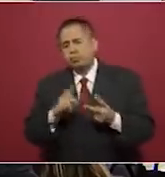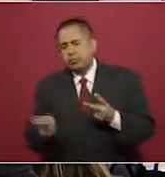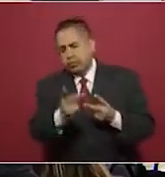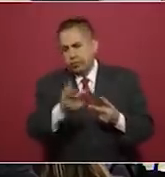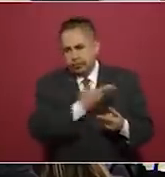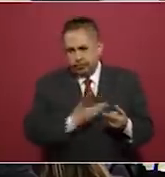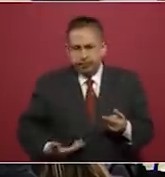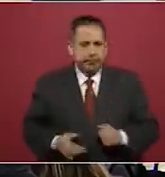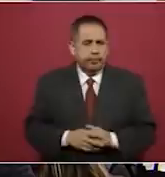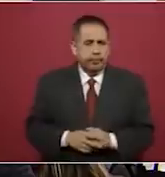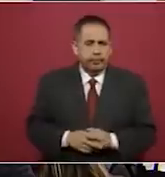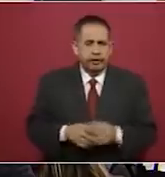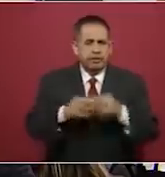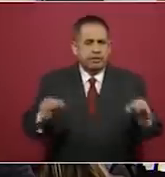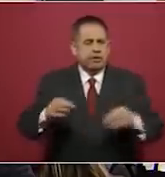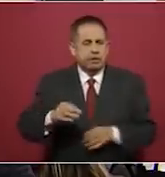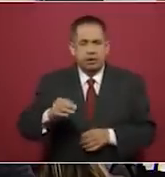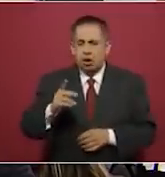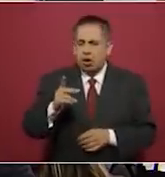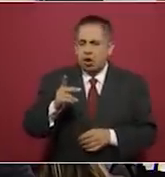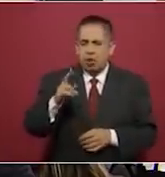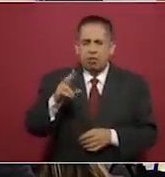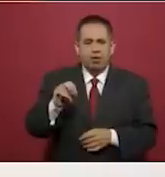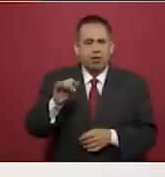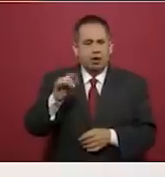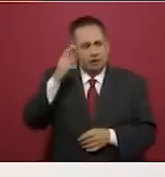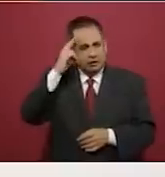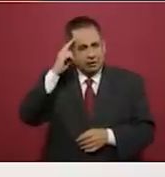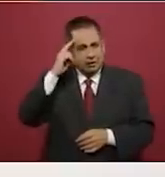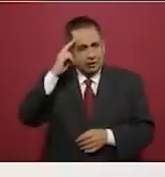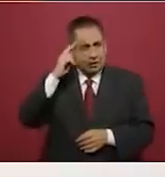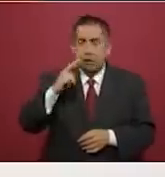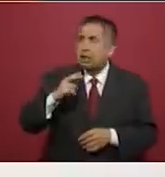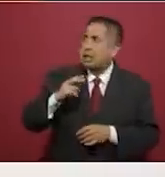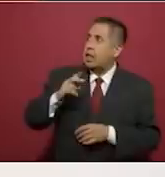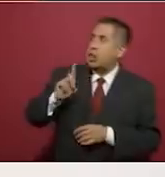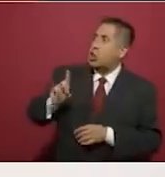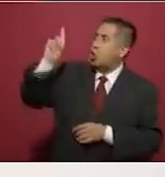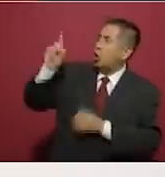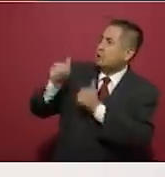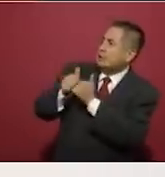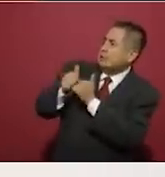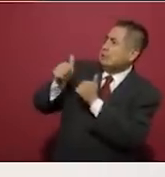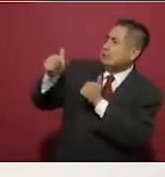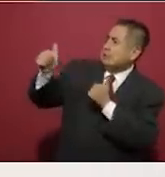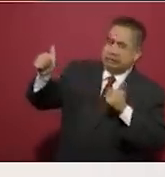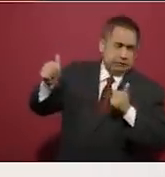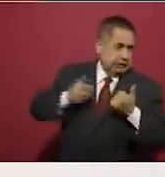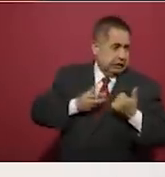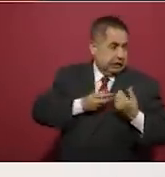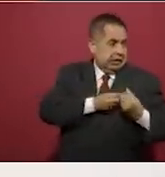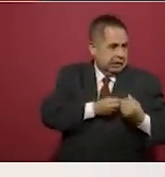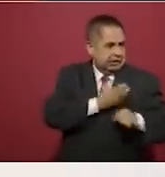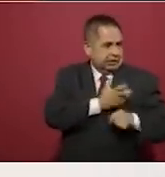presidente la frase de porfirio díaz tan lejos de dios y tan cerca de eeuu se le pregunto cómo